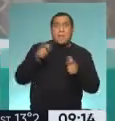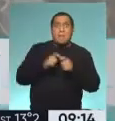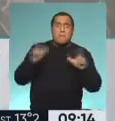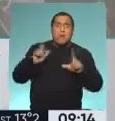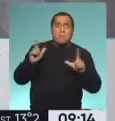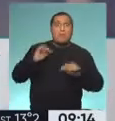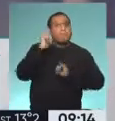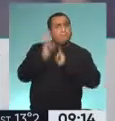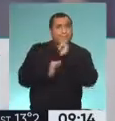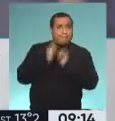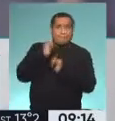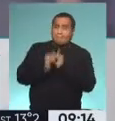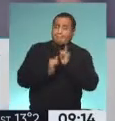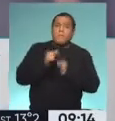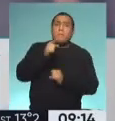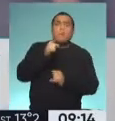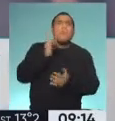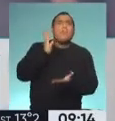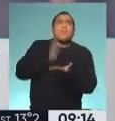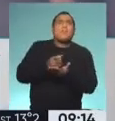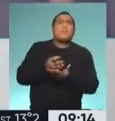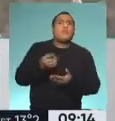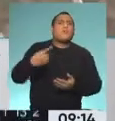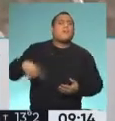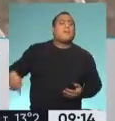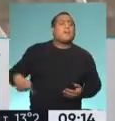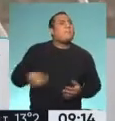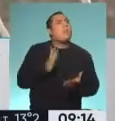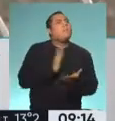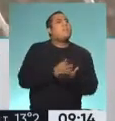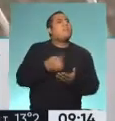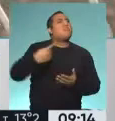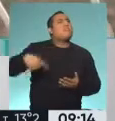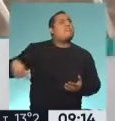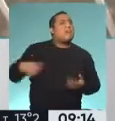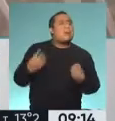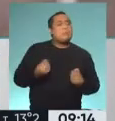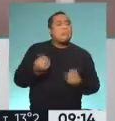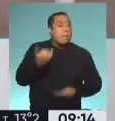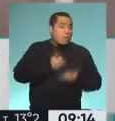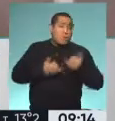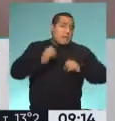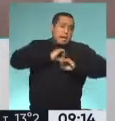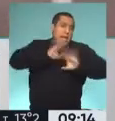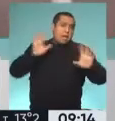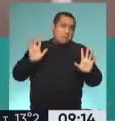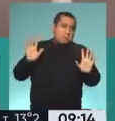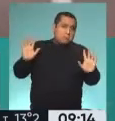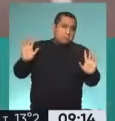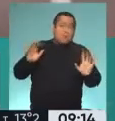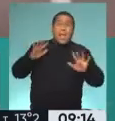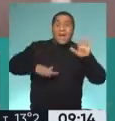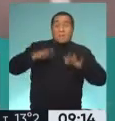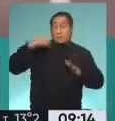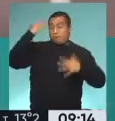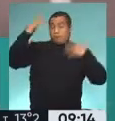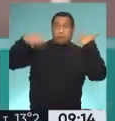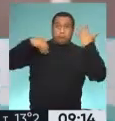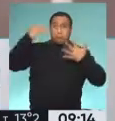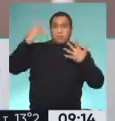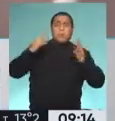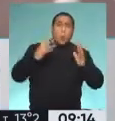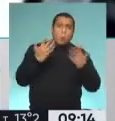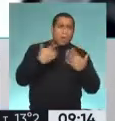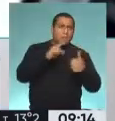personas conozcan cuáles son sus derechos. ¿Cuáles son los derechos? Para ponerlo bien claro, Paula, porque a veces hay mucha confusión y me parece que los